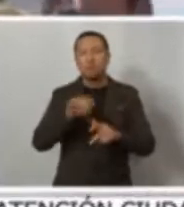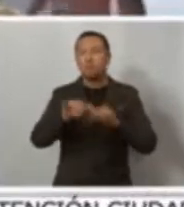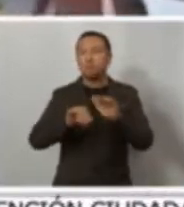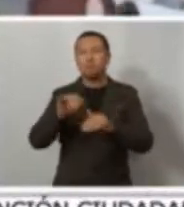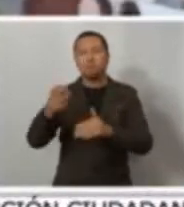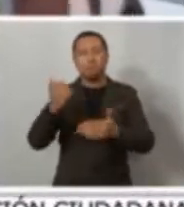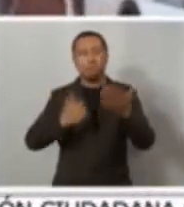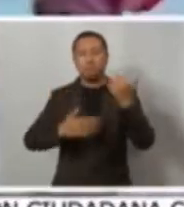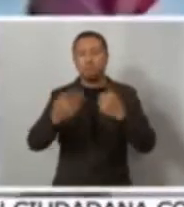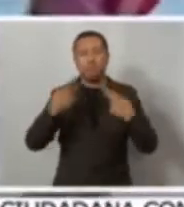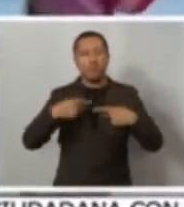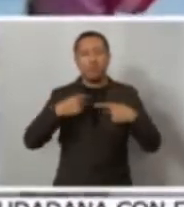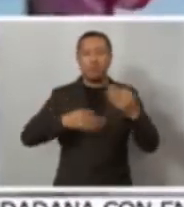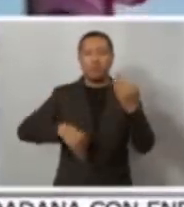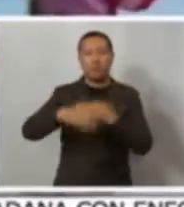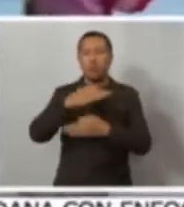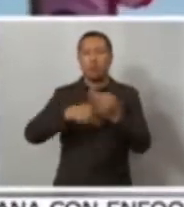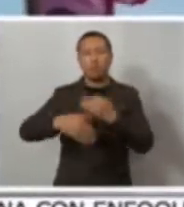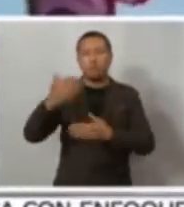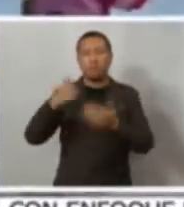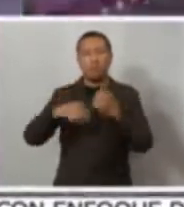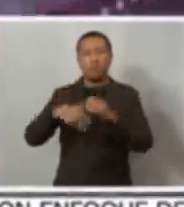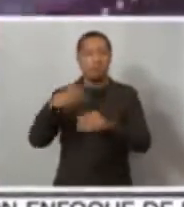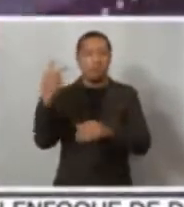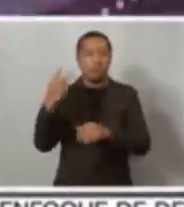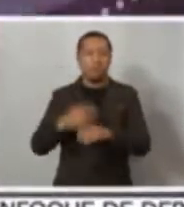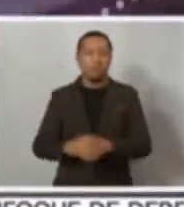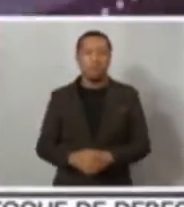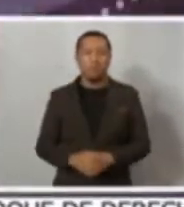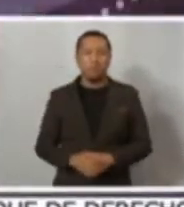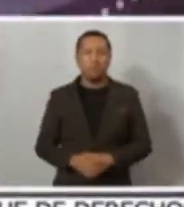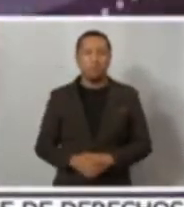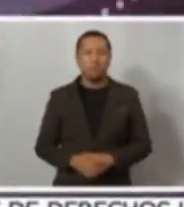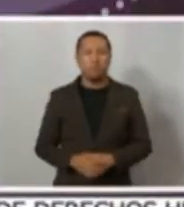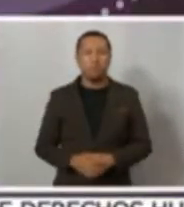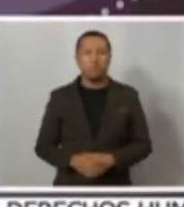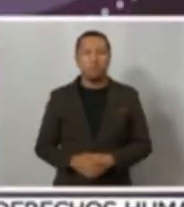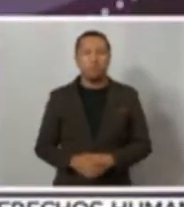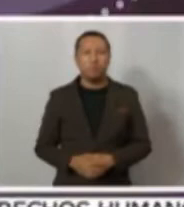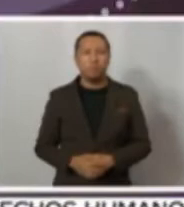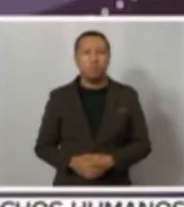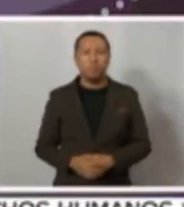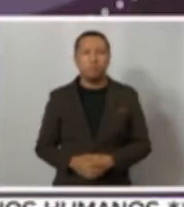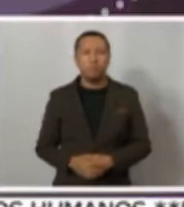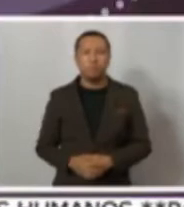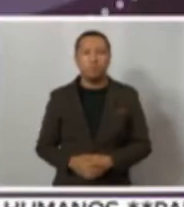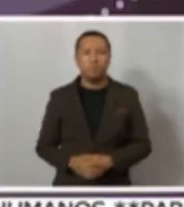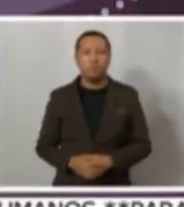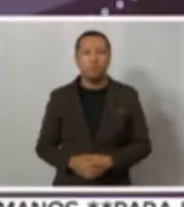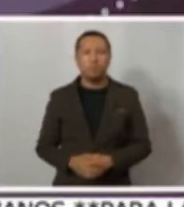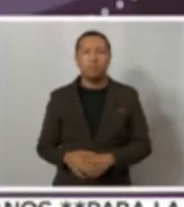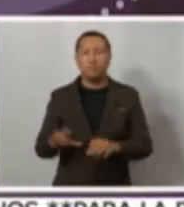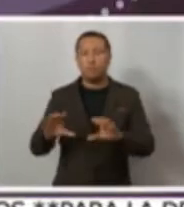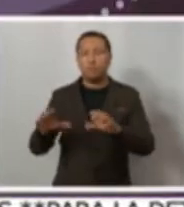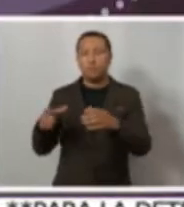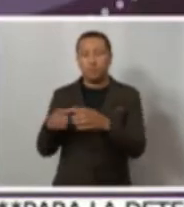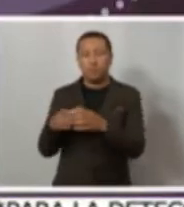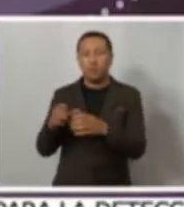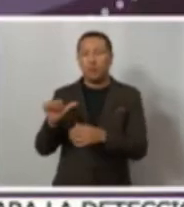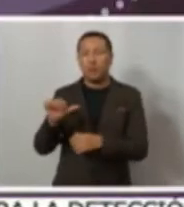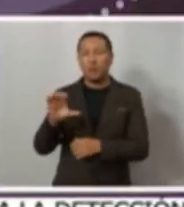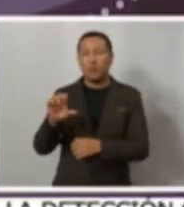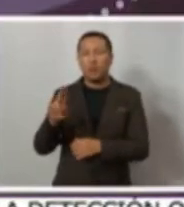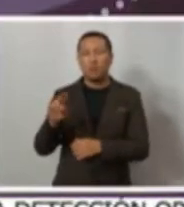que ningún ciudadano permanezca en las playas. Las cooperativas de Acomal y Tulum retiraron sus embarcaciones